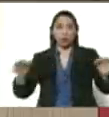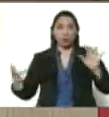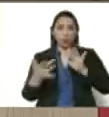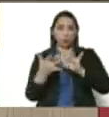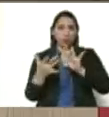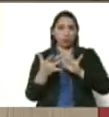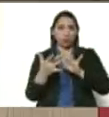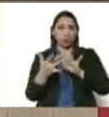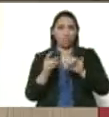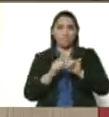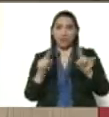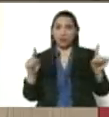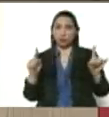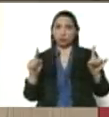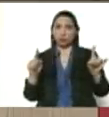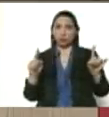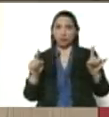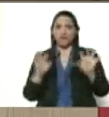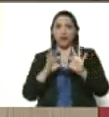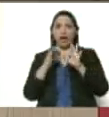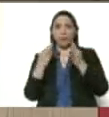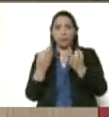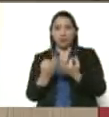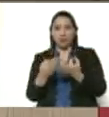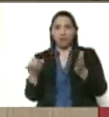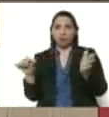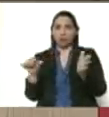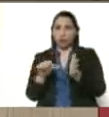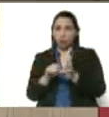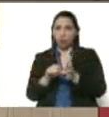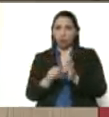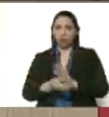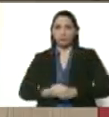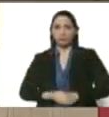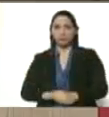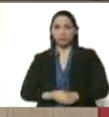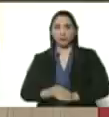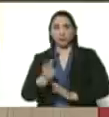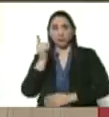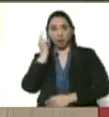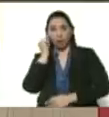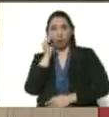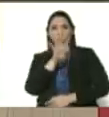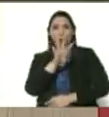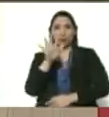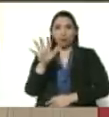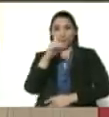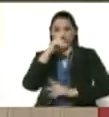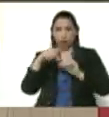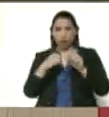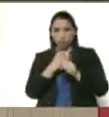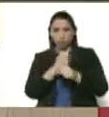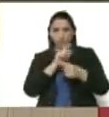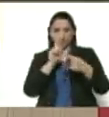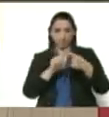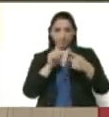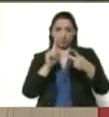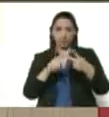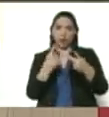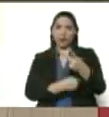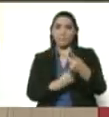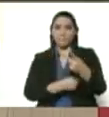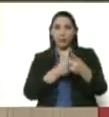contacto, pero es una familia donde tanto la mujer de 45 años, su hermano